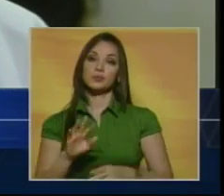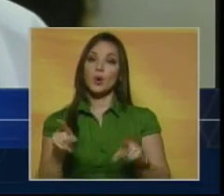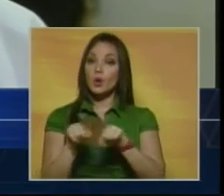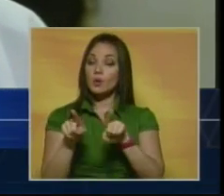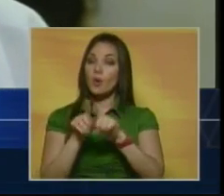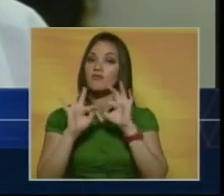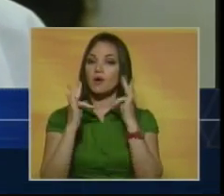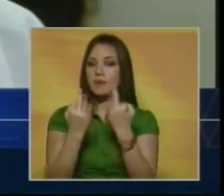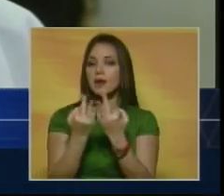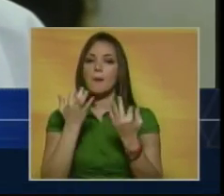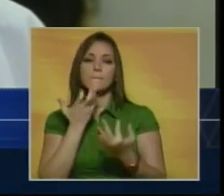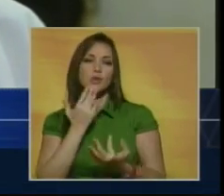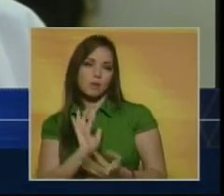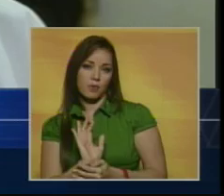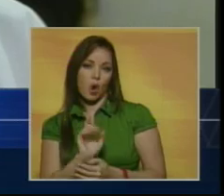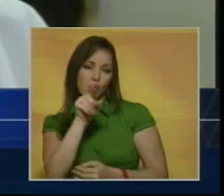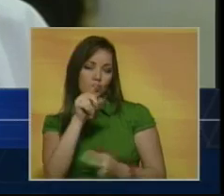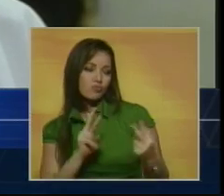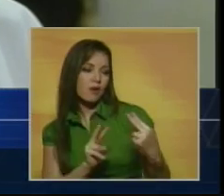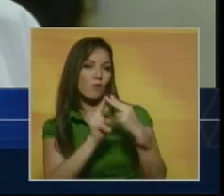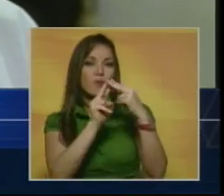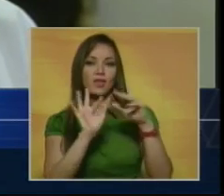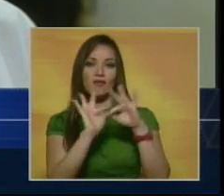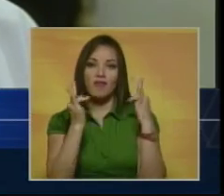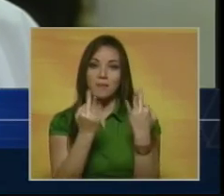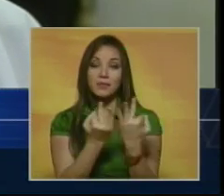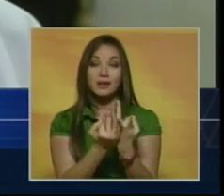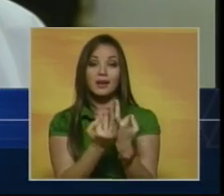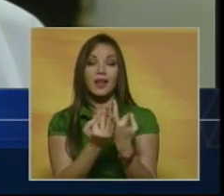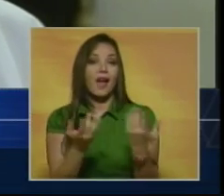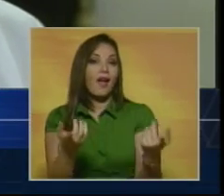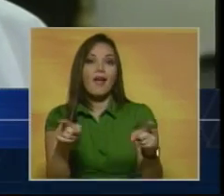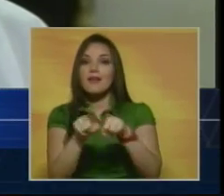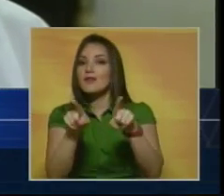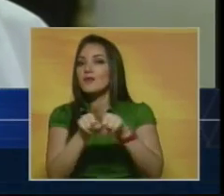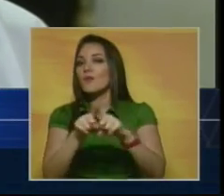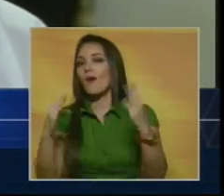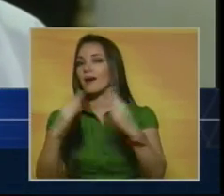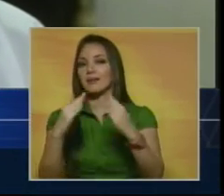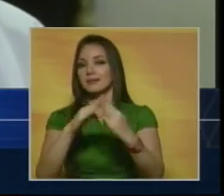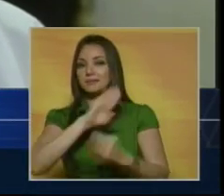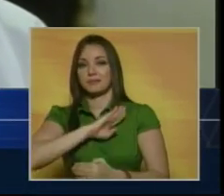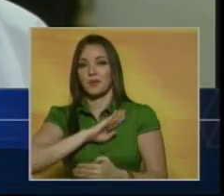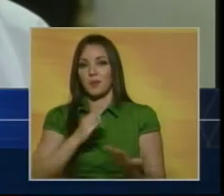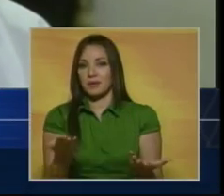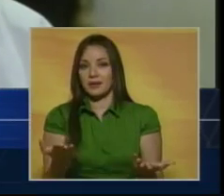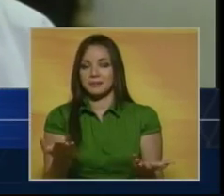y cuando uno está en familia se siente en casa.